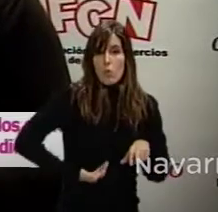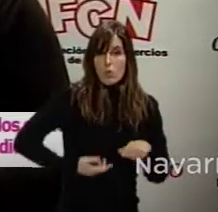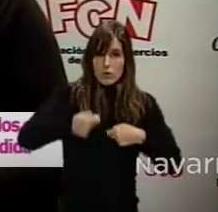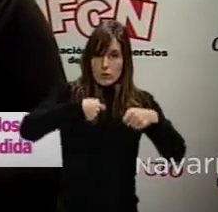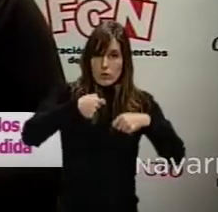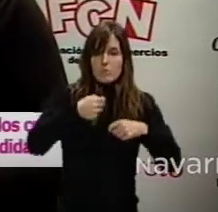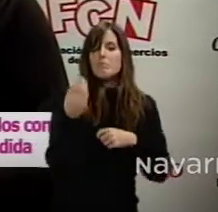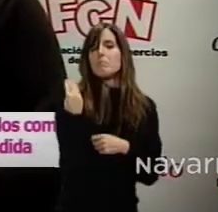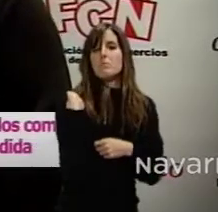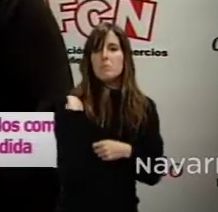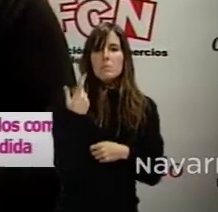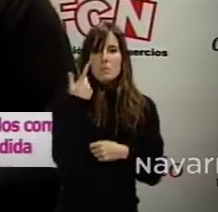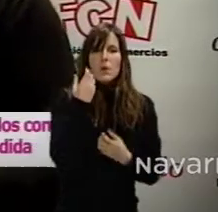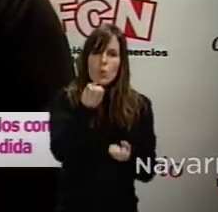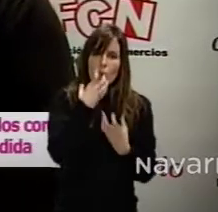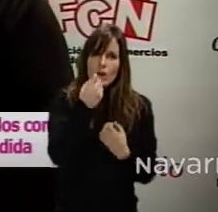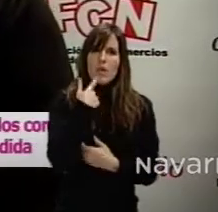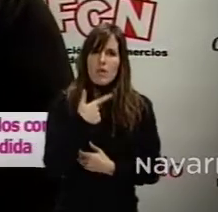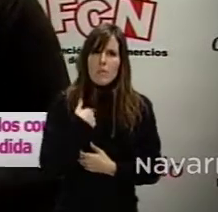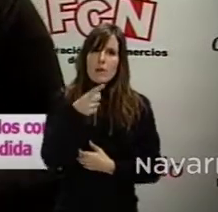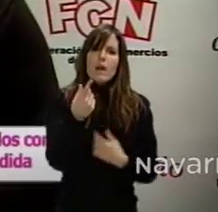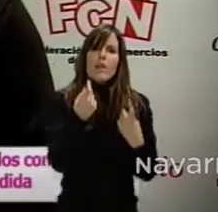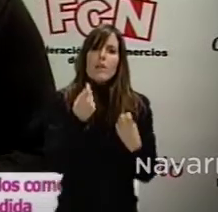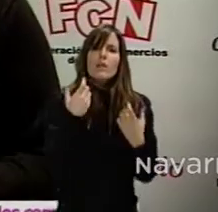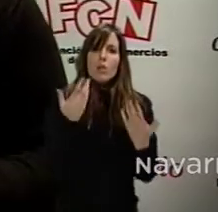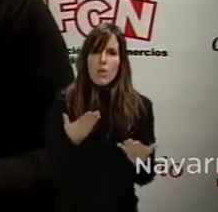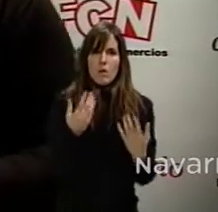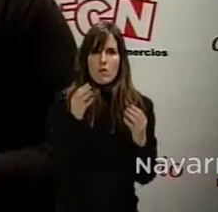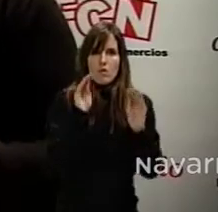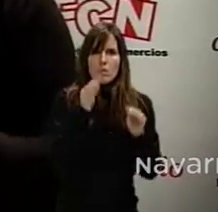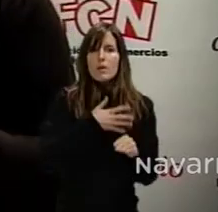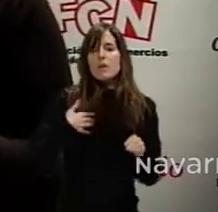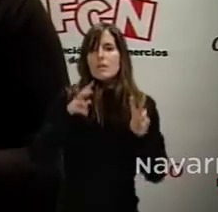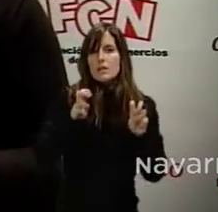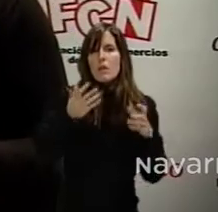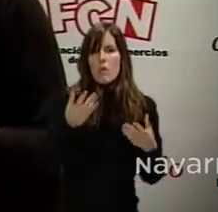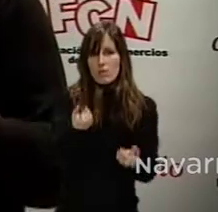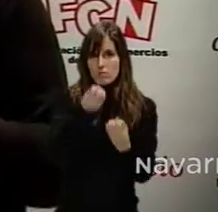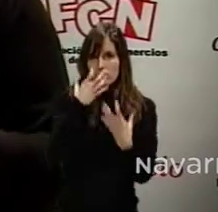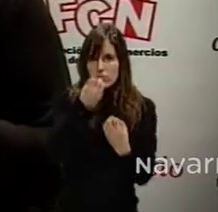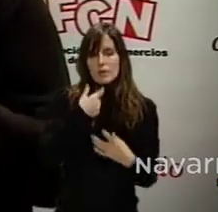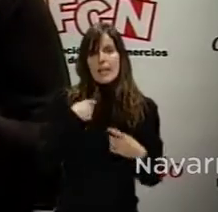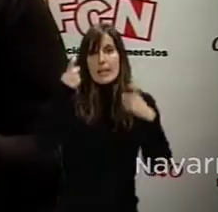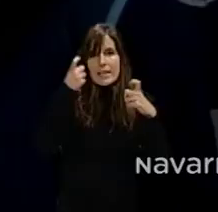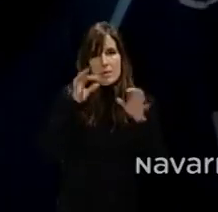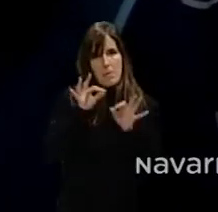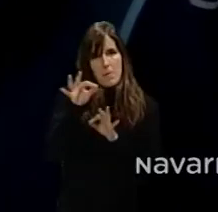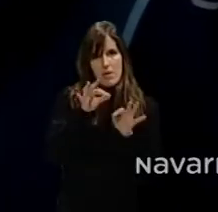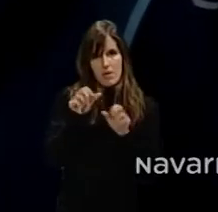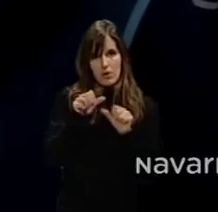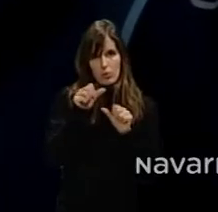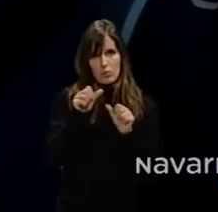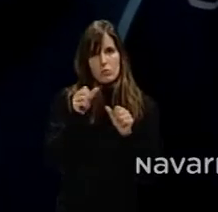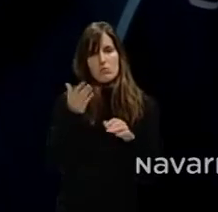de que vengan a contarnos un poco cuáles son sus necesidades de formación y nosotros intentamos hacerles cursos a medida tienen